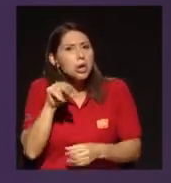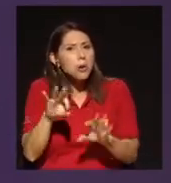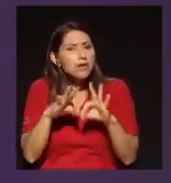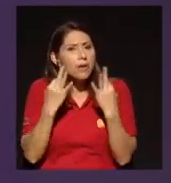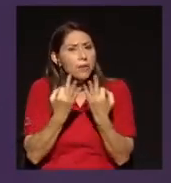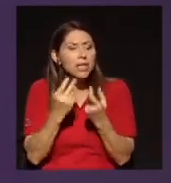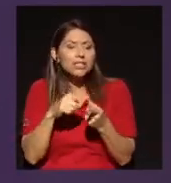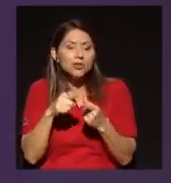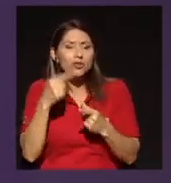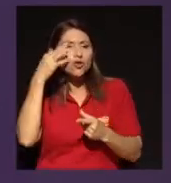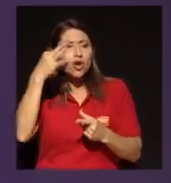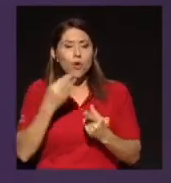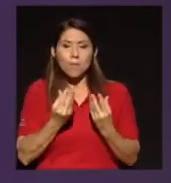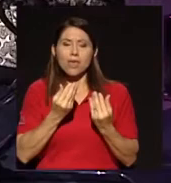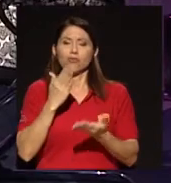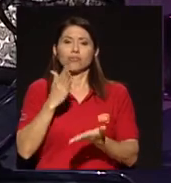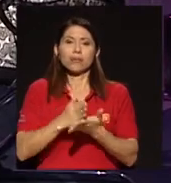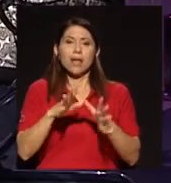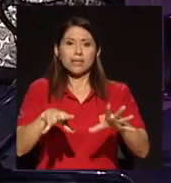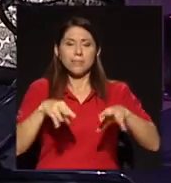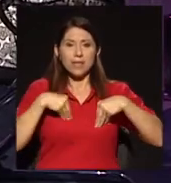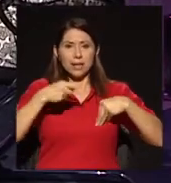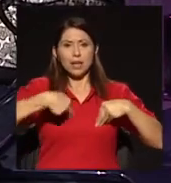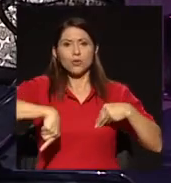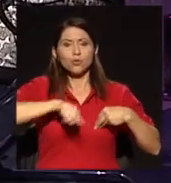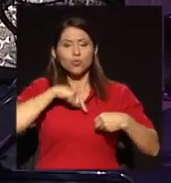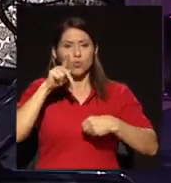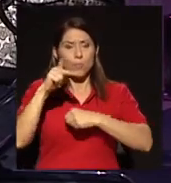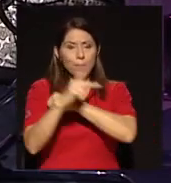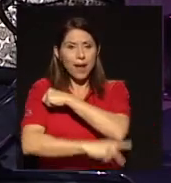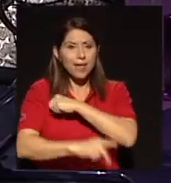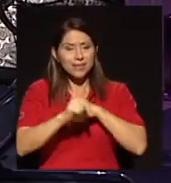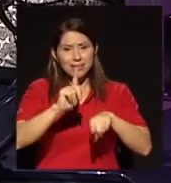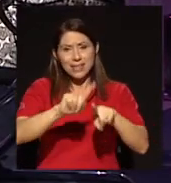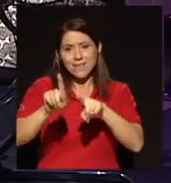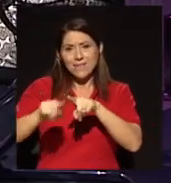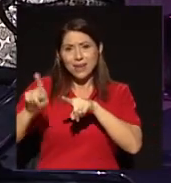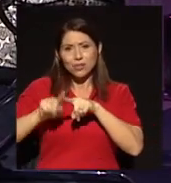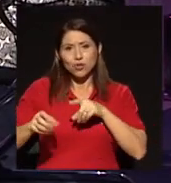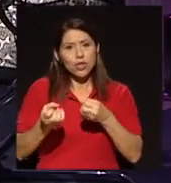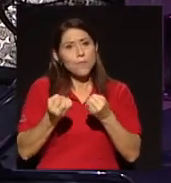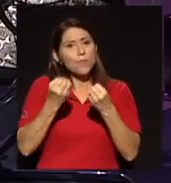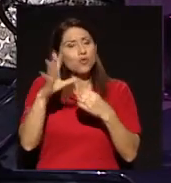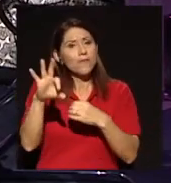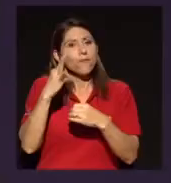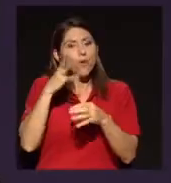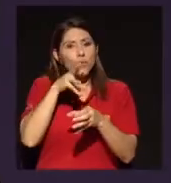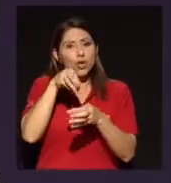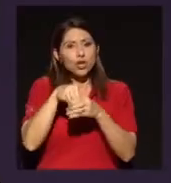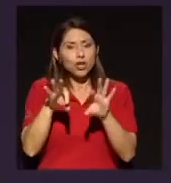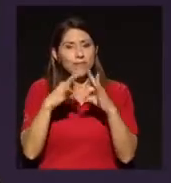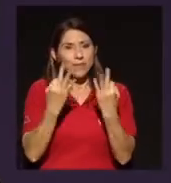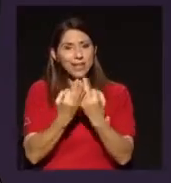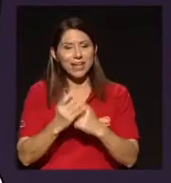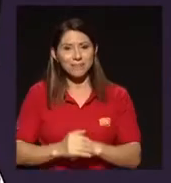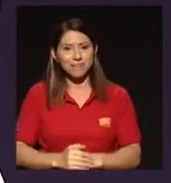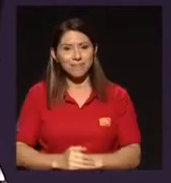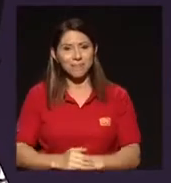yo creo que hay que quitarse los miedos y aceptar que somos un país diverso en muchos sentidos, incluyendo la familia. Bueno,